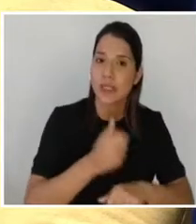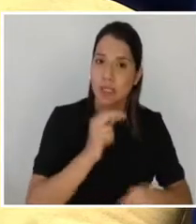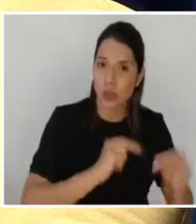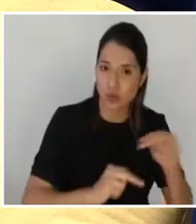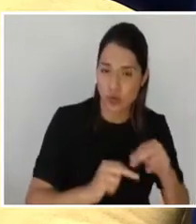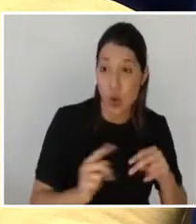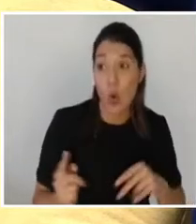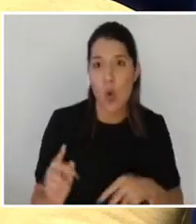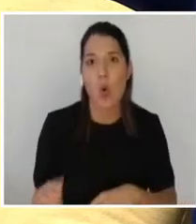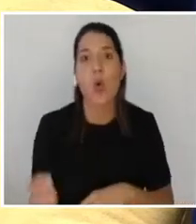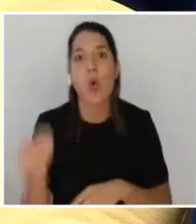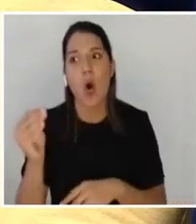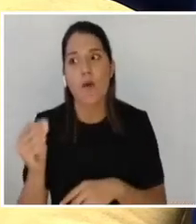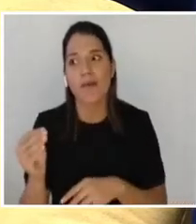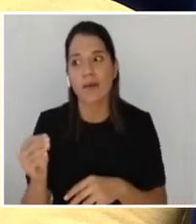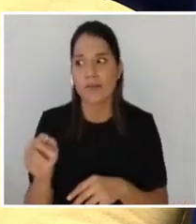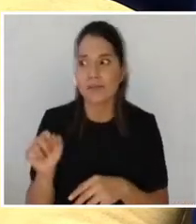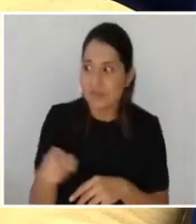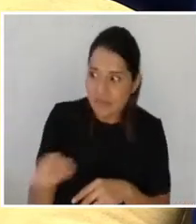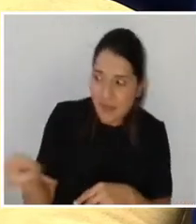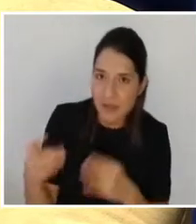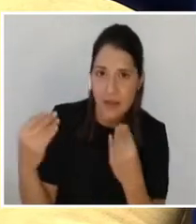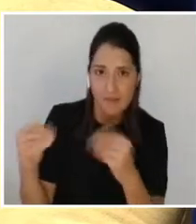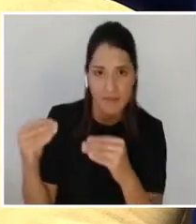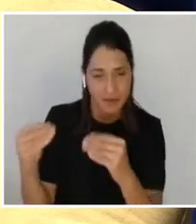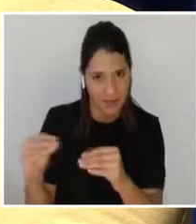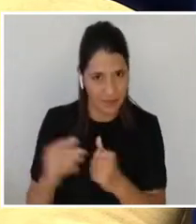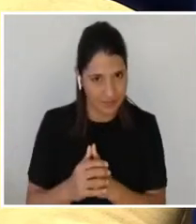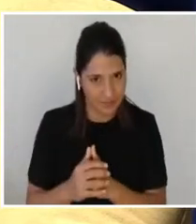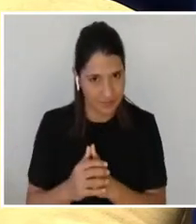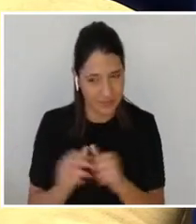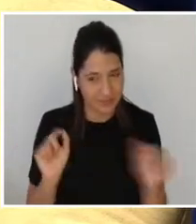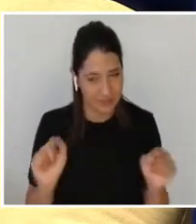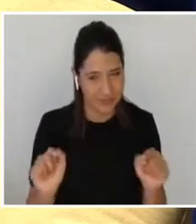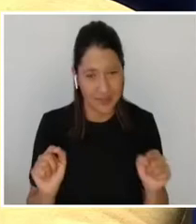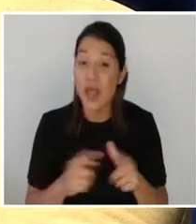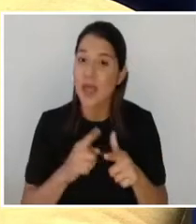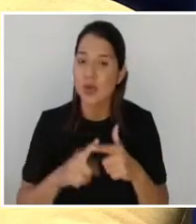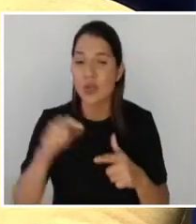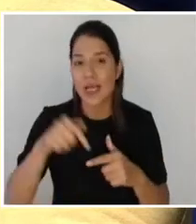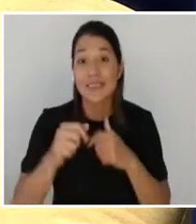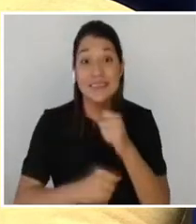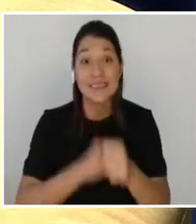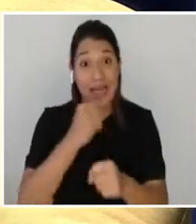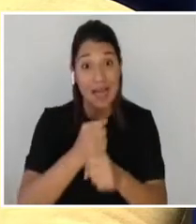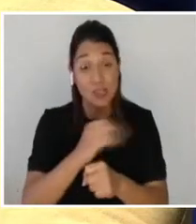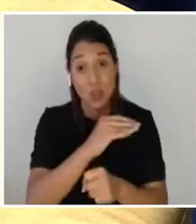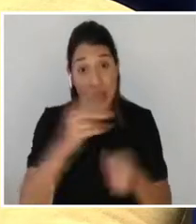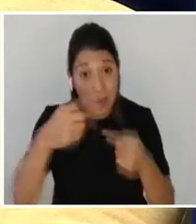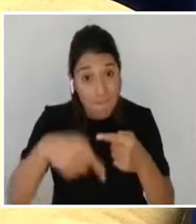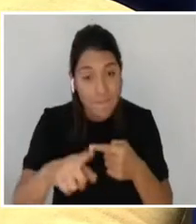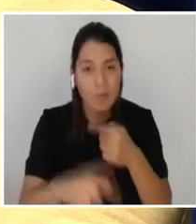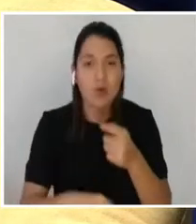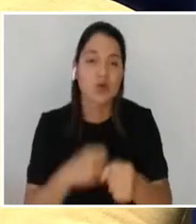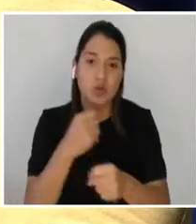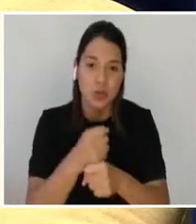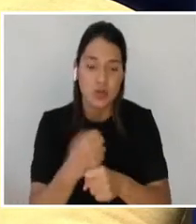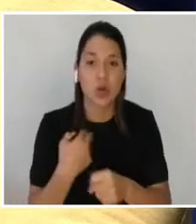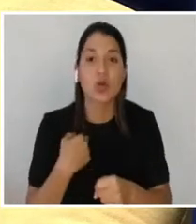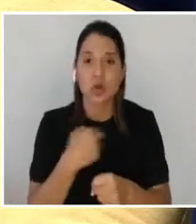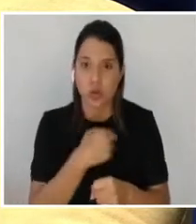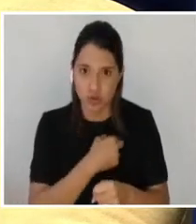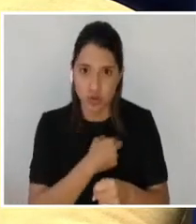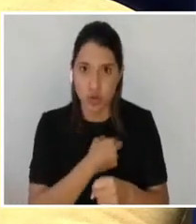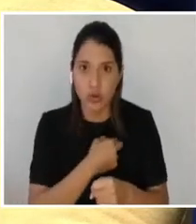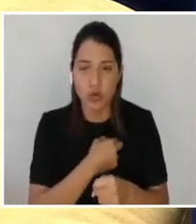a vender, ¿verdad? Entonces, por eso es que este año y el siguiente año estamos y vamos a dar